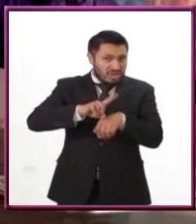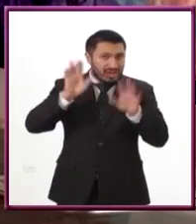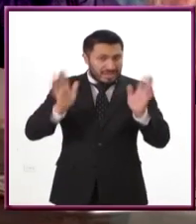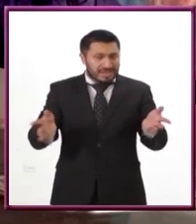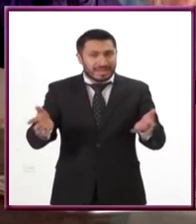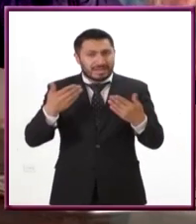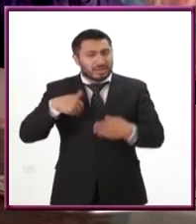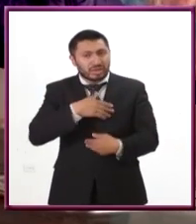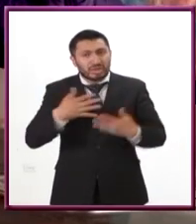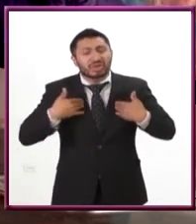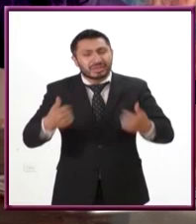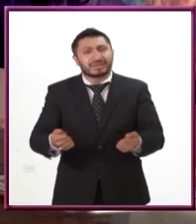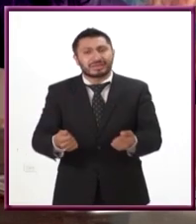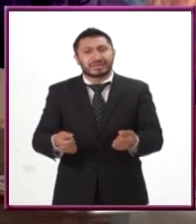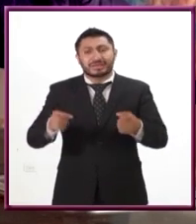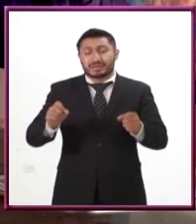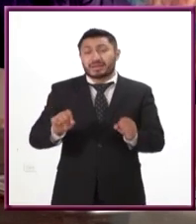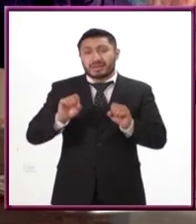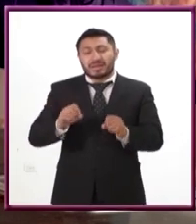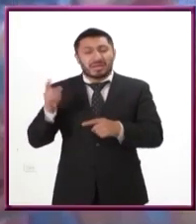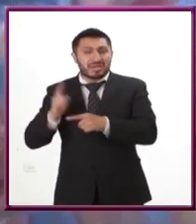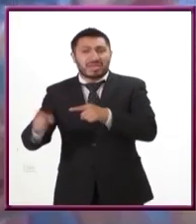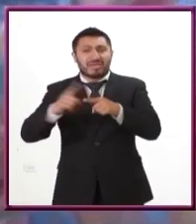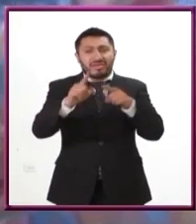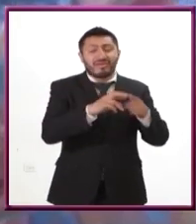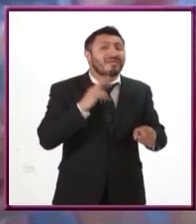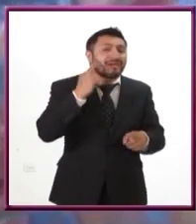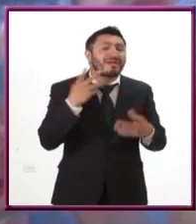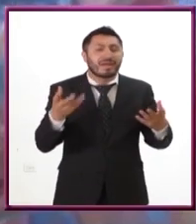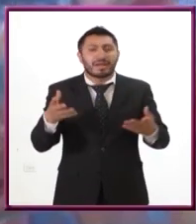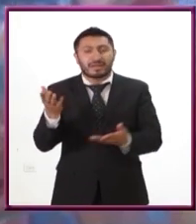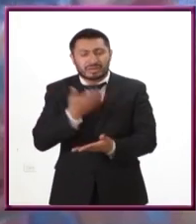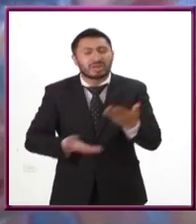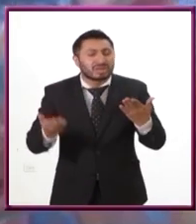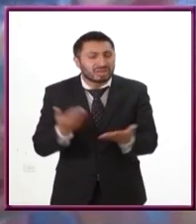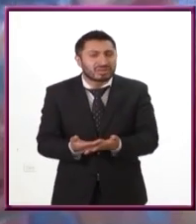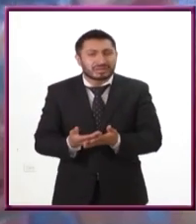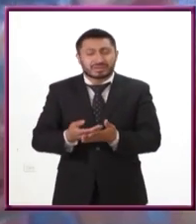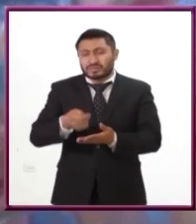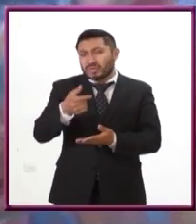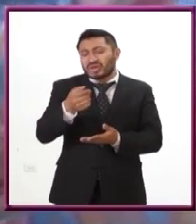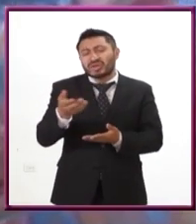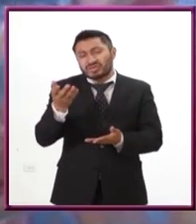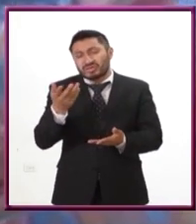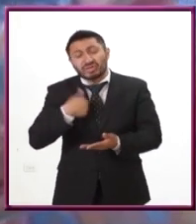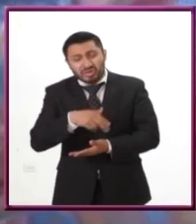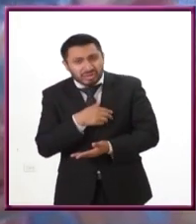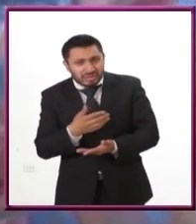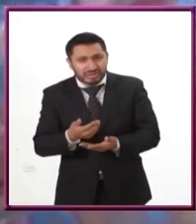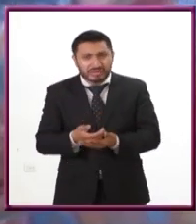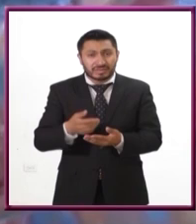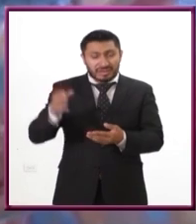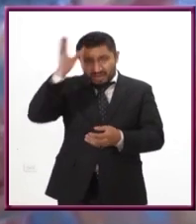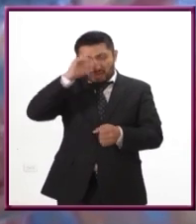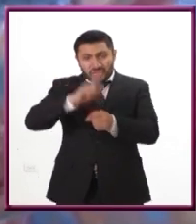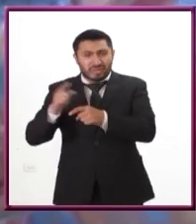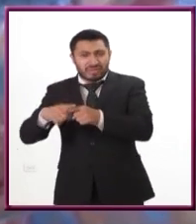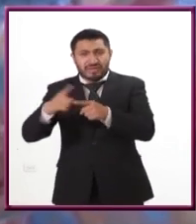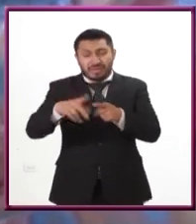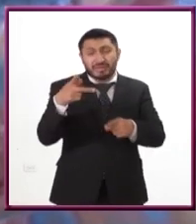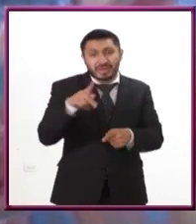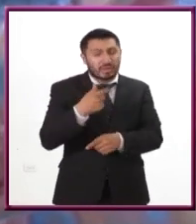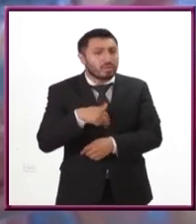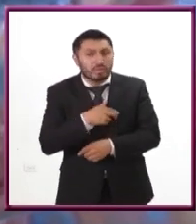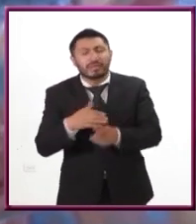hoy hemos entendido de diversidad de raza, ¿no? Quizá nosotros no tanto porque no convivimos mucho con personas de otro tipo de razas como otras